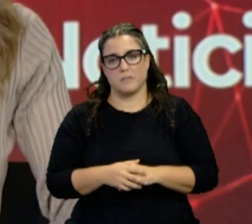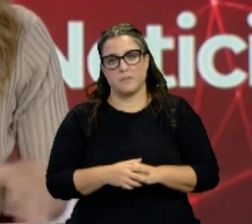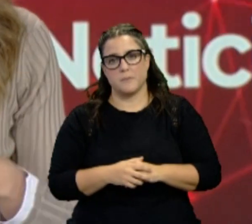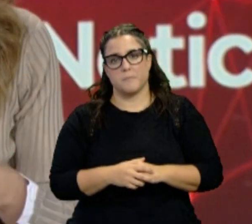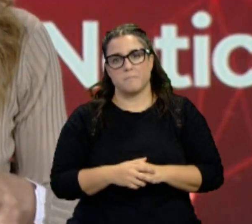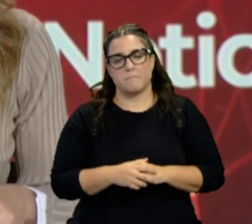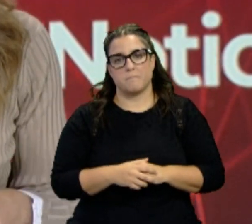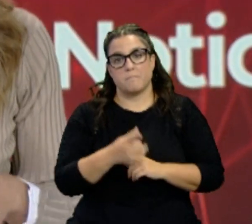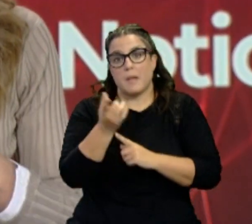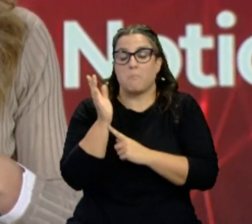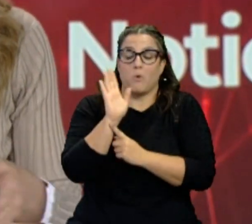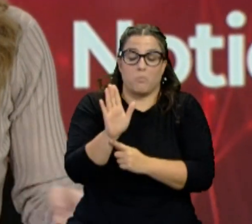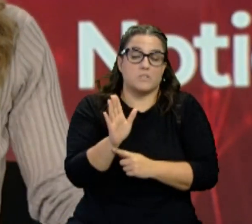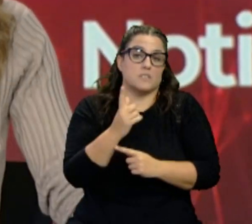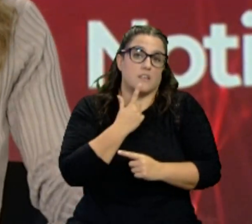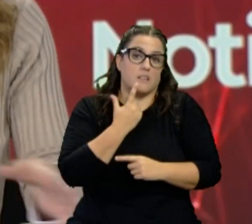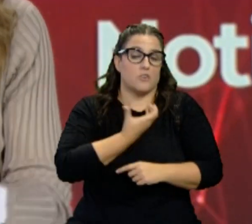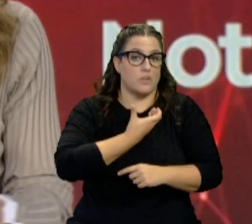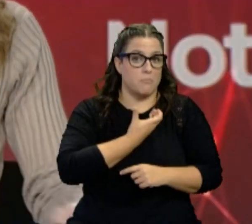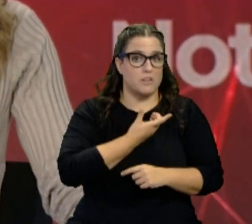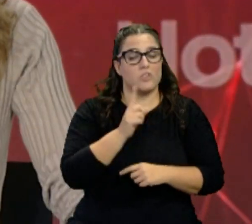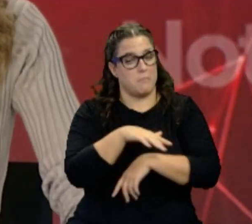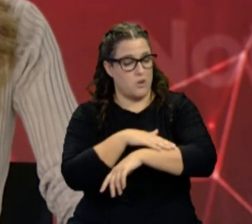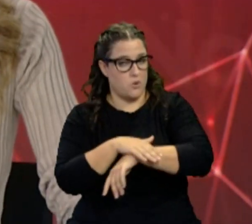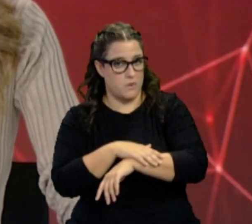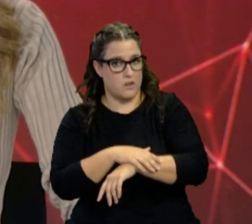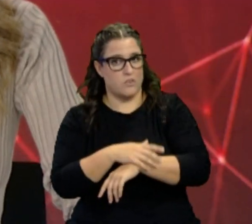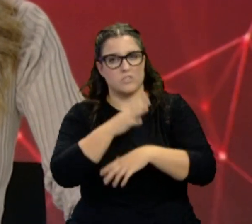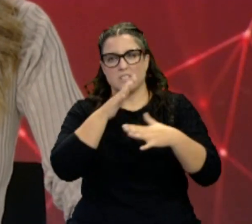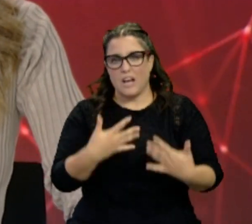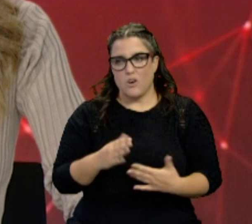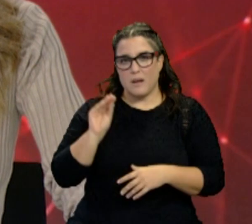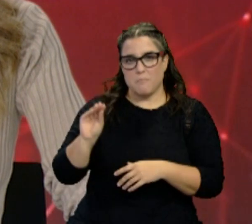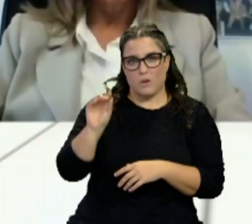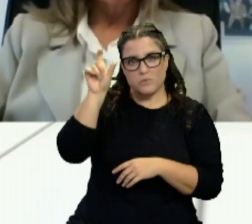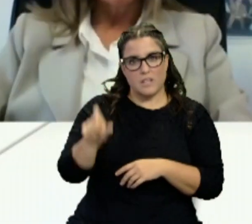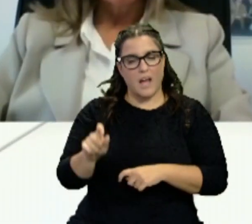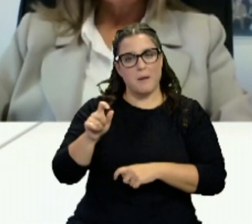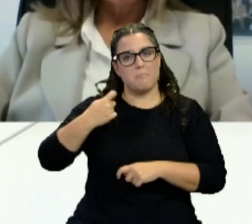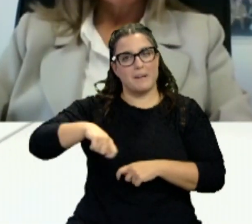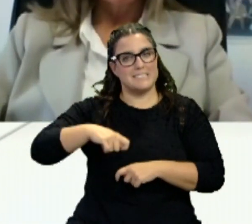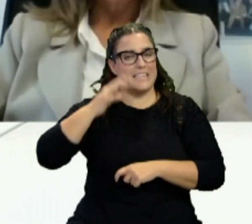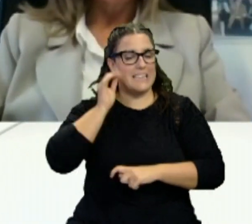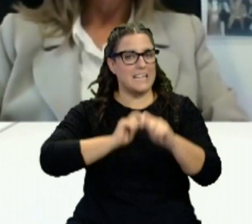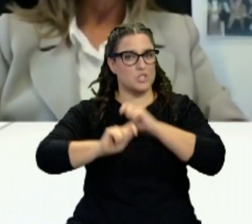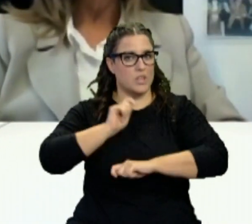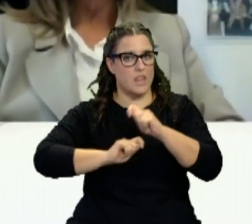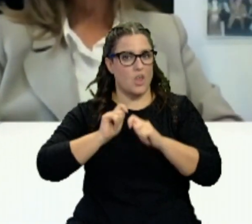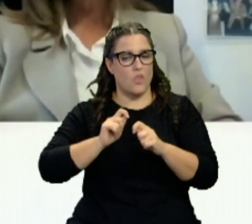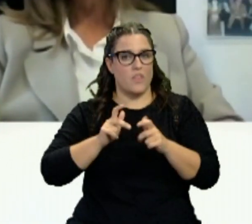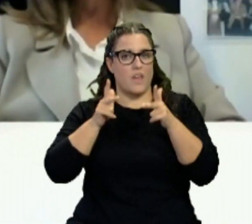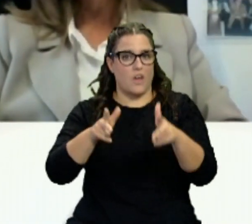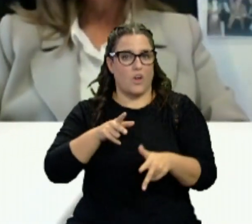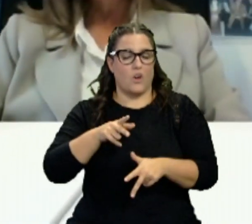Bueno, es la propuesta que estamos viendo, el Gobierno también del Ayuntamiento. En este punto preguntamos a la presidenta de la Asociación de Hostelería de Navarra, Ana Beriain. Muy